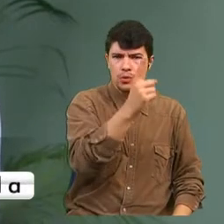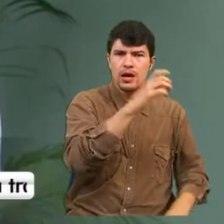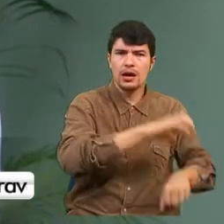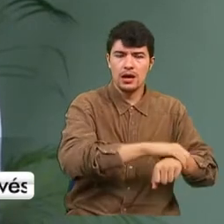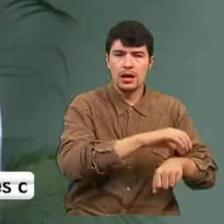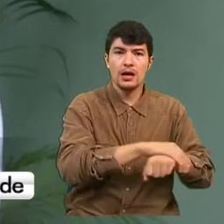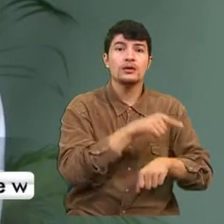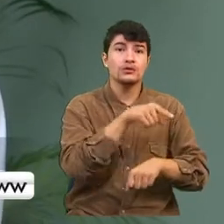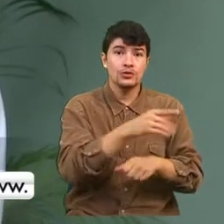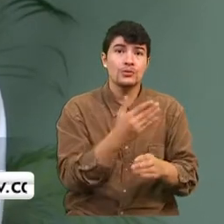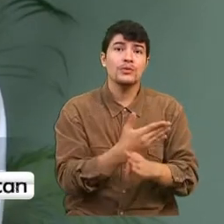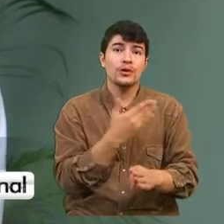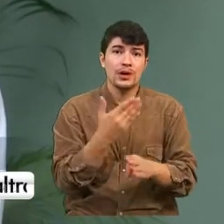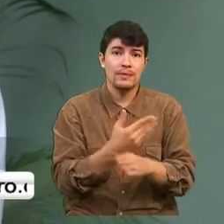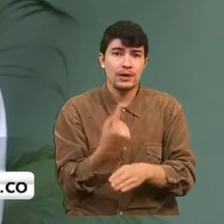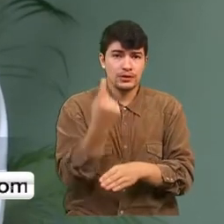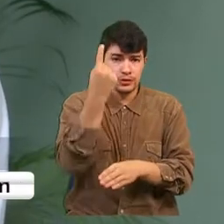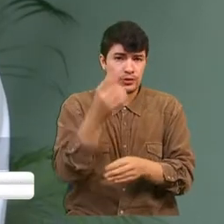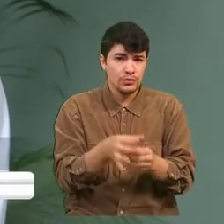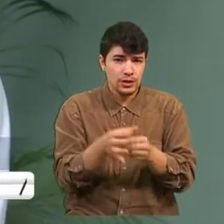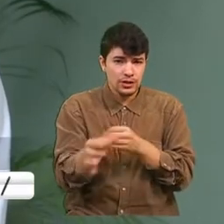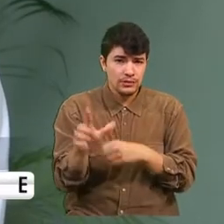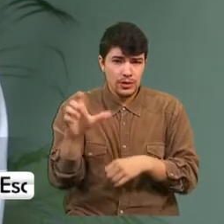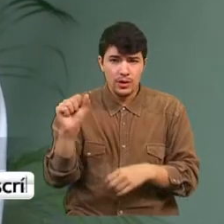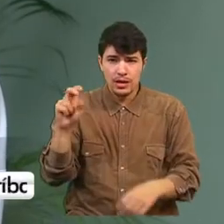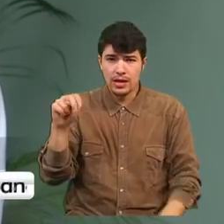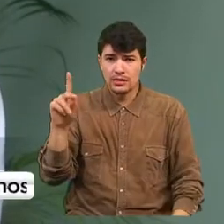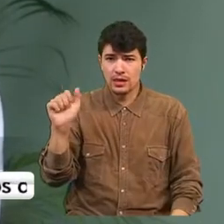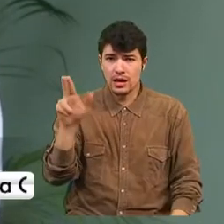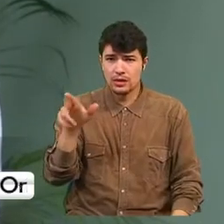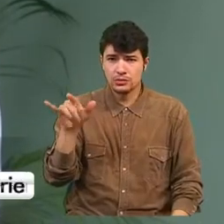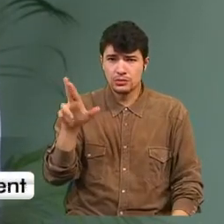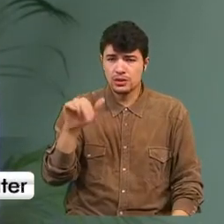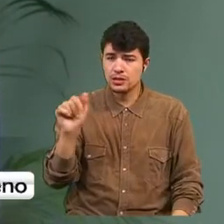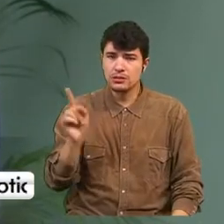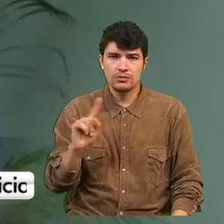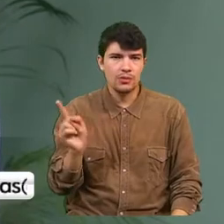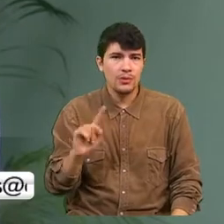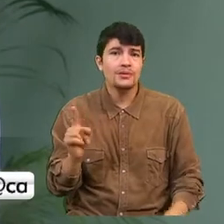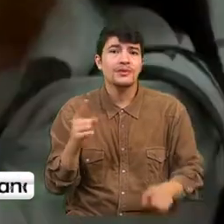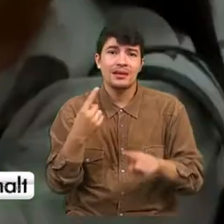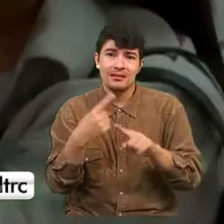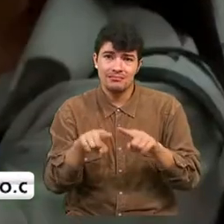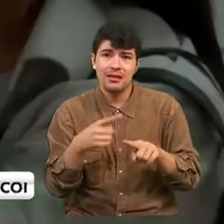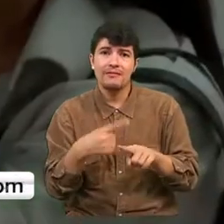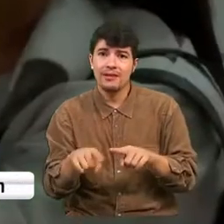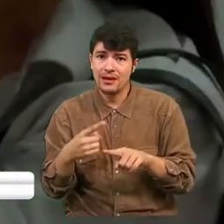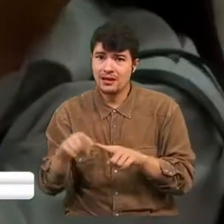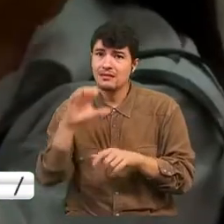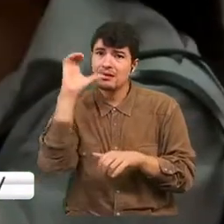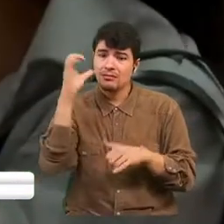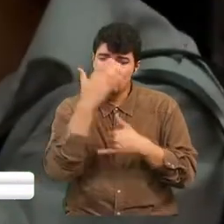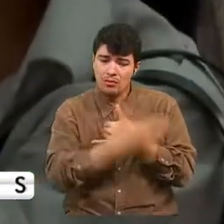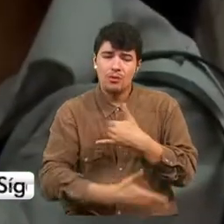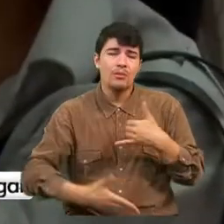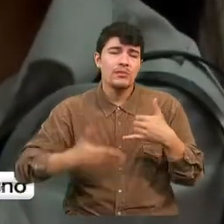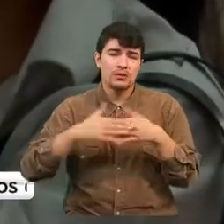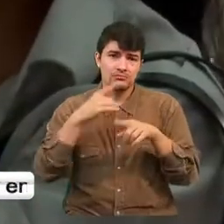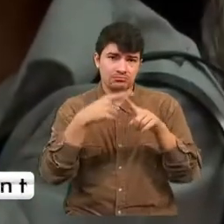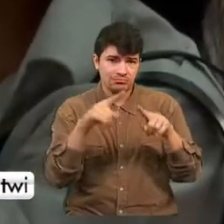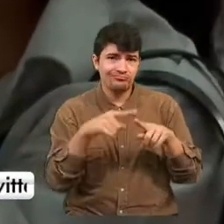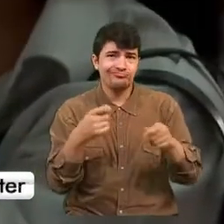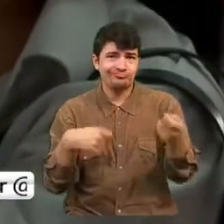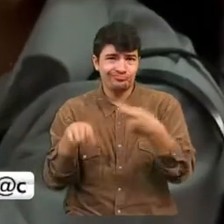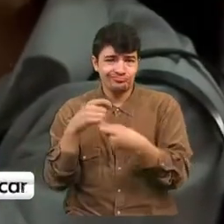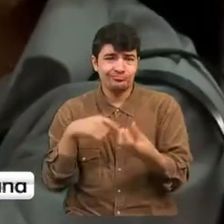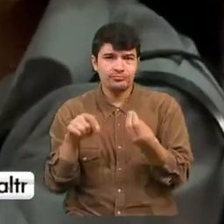un flagelo que no solamente es del municipio de Landazuri, sino prácticamente en todo el país. Por su